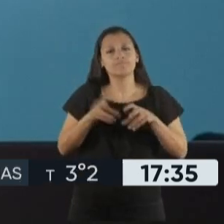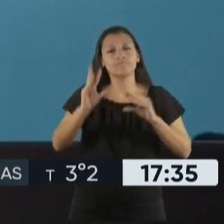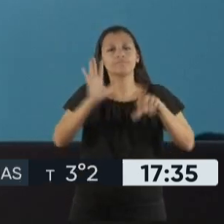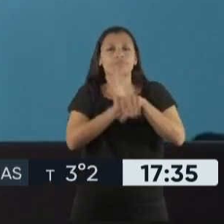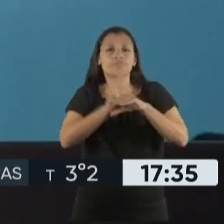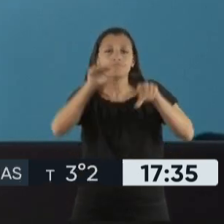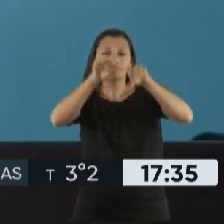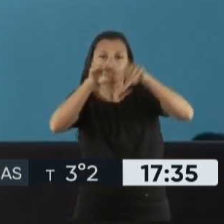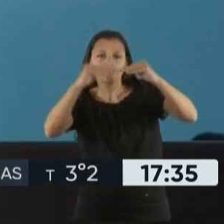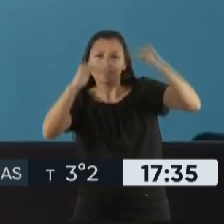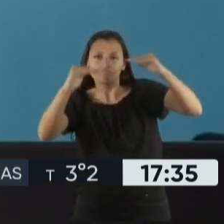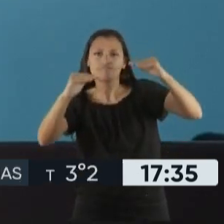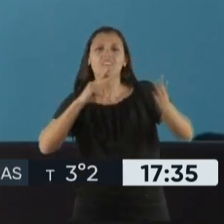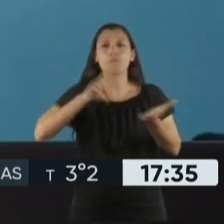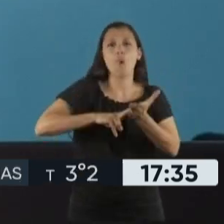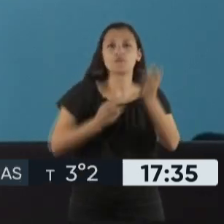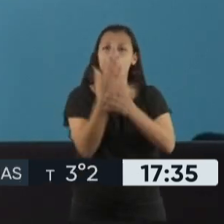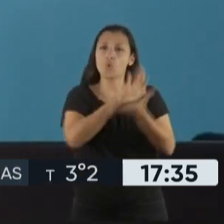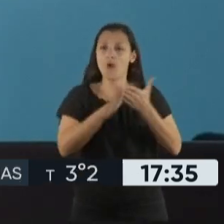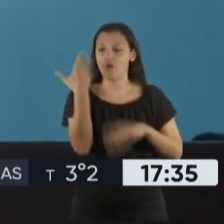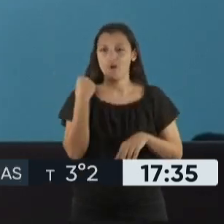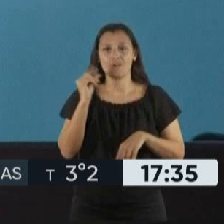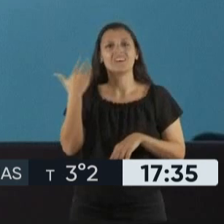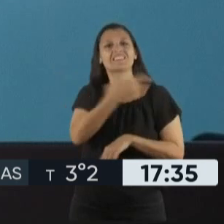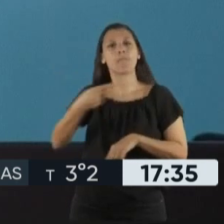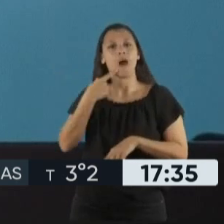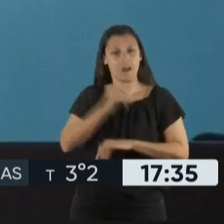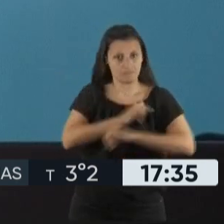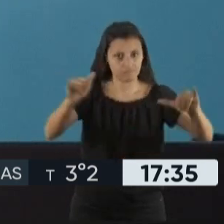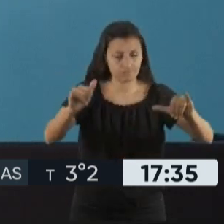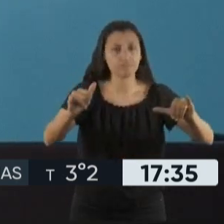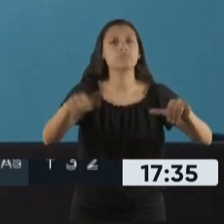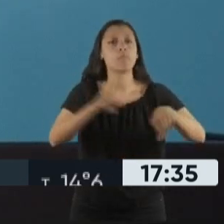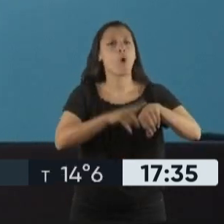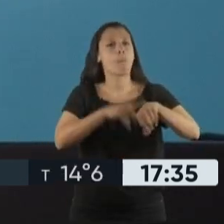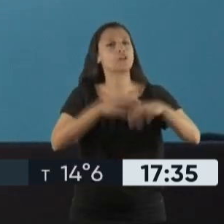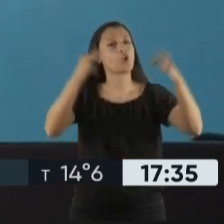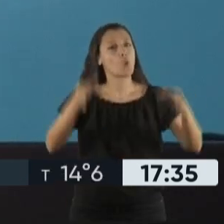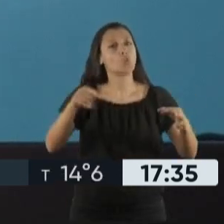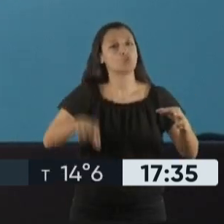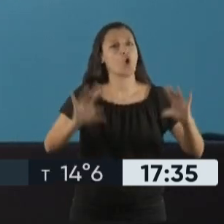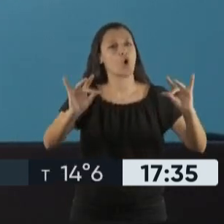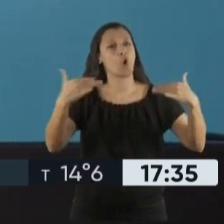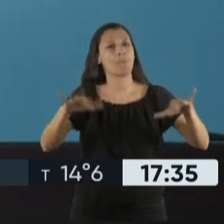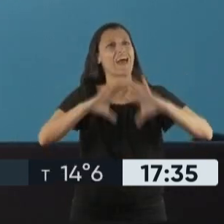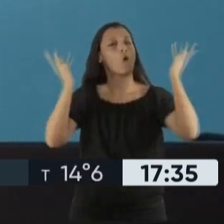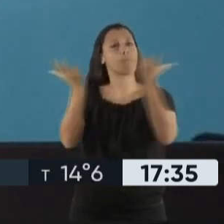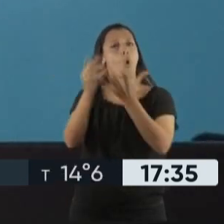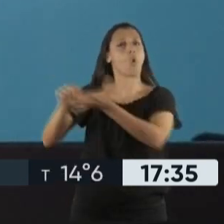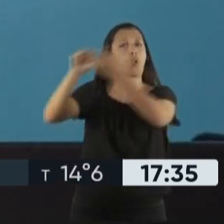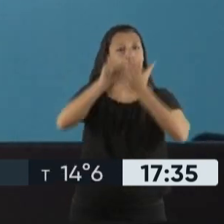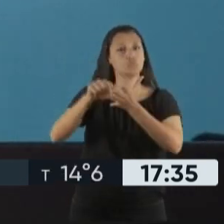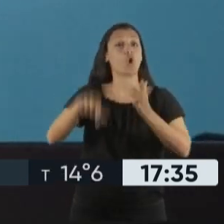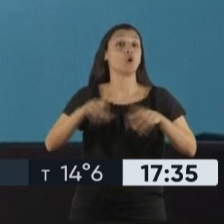renta inesperada que habíamos anunciado hace algunas semanas en un momento muy difícil a nivel global, que